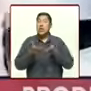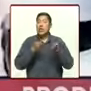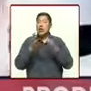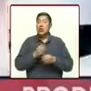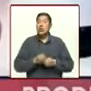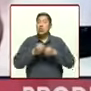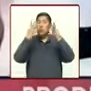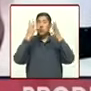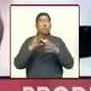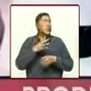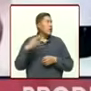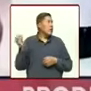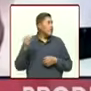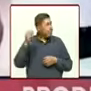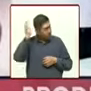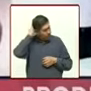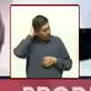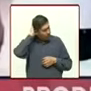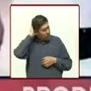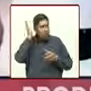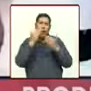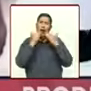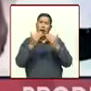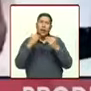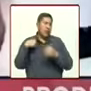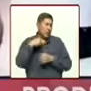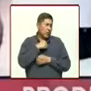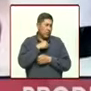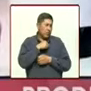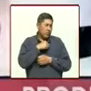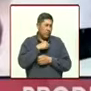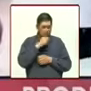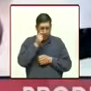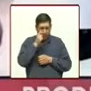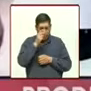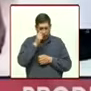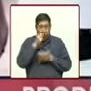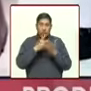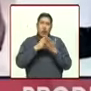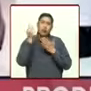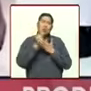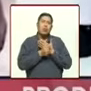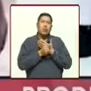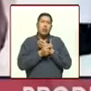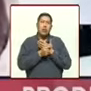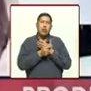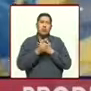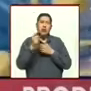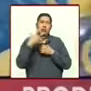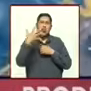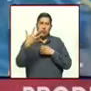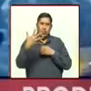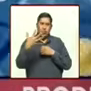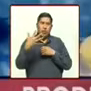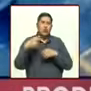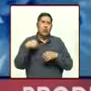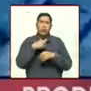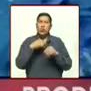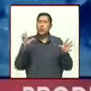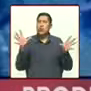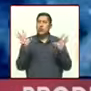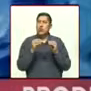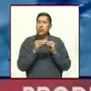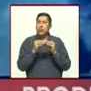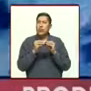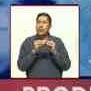¿no? Y le agradecemos al programa de Red Bolivisión. Hemos podido